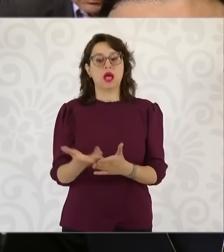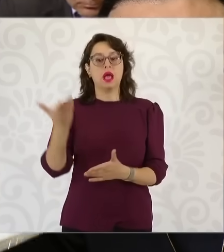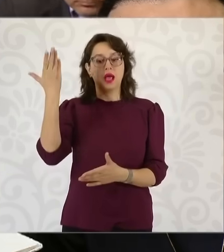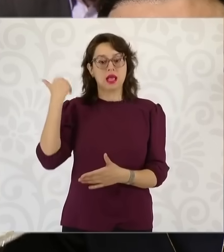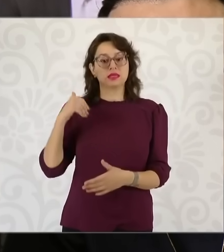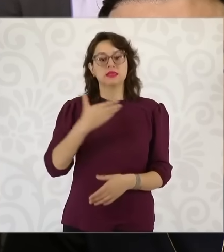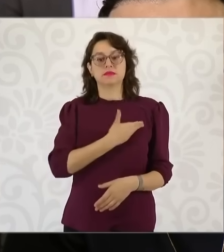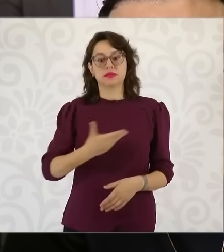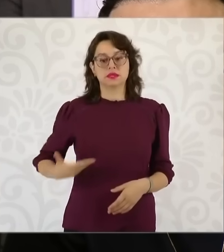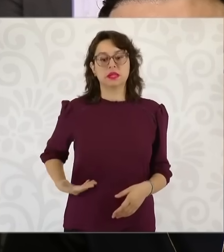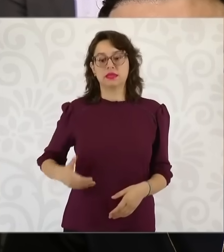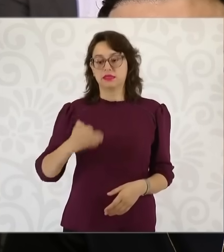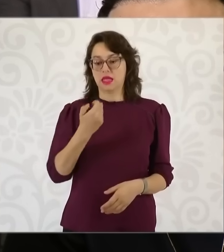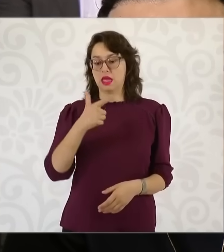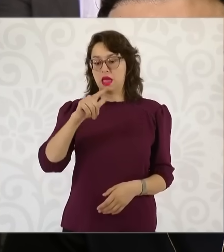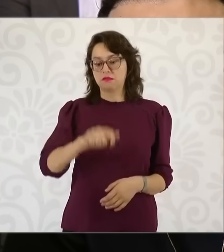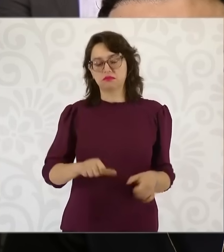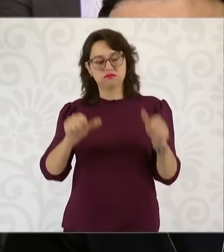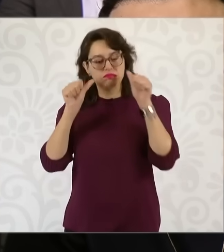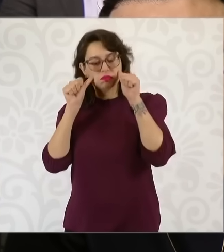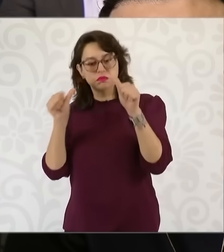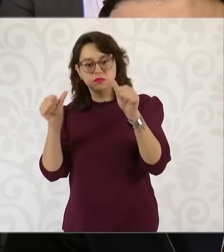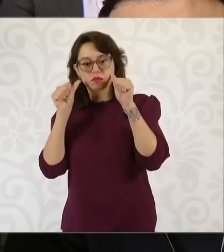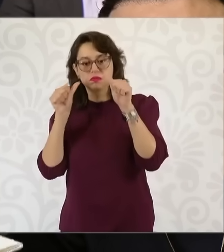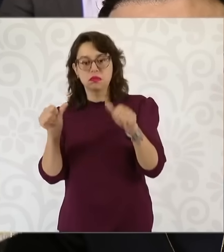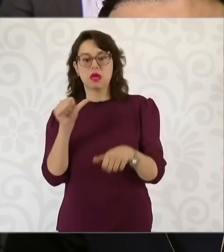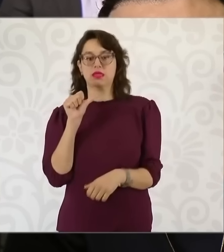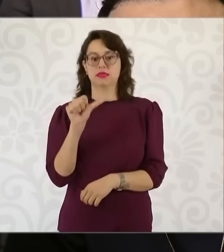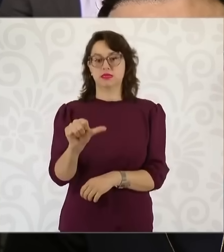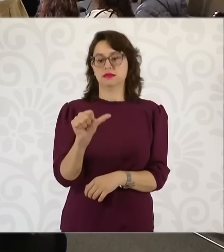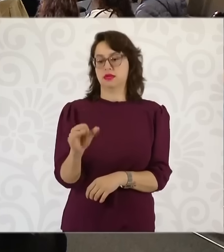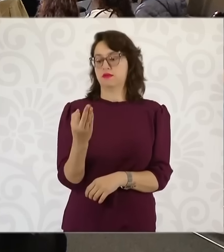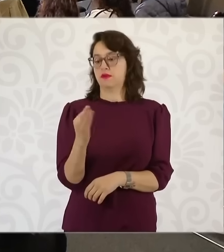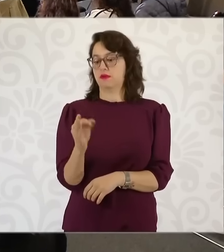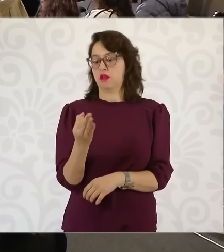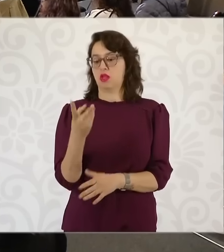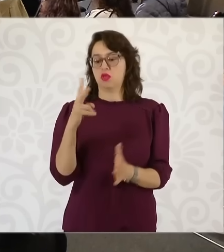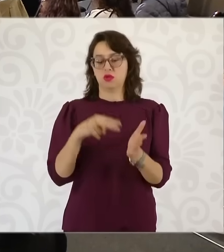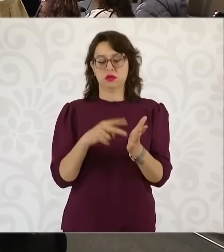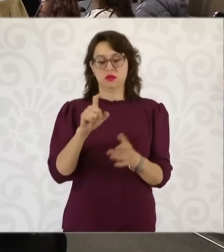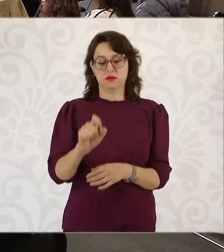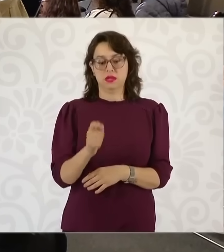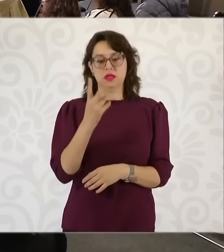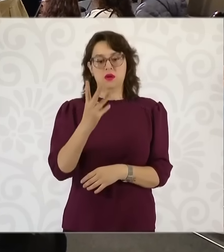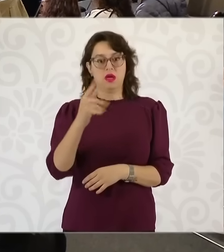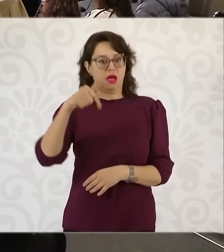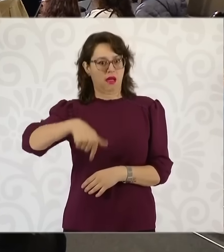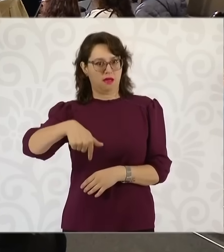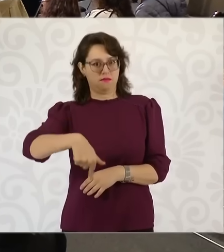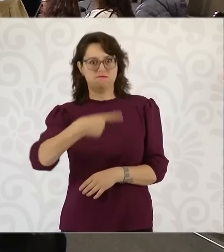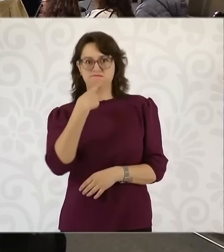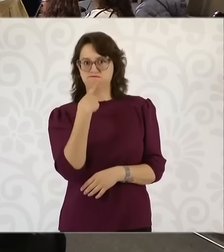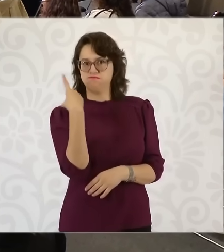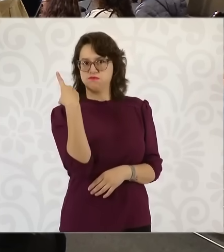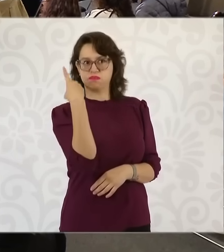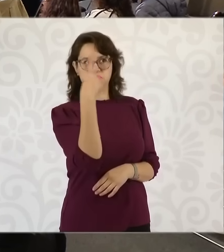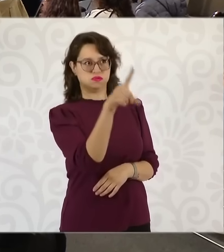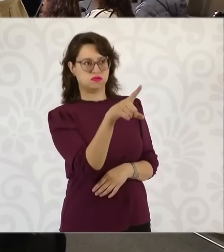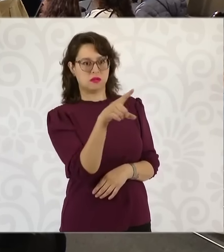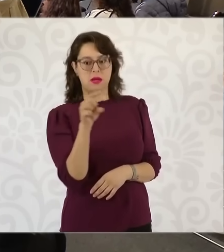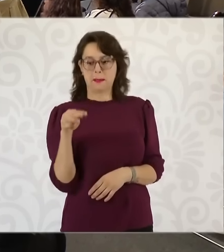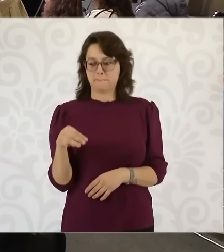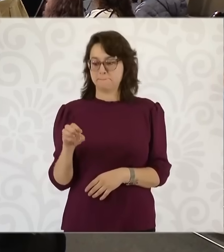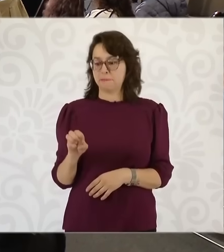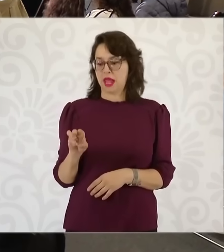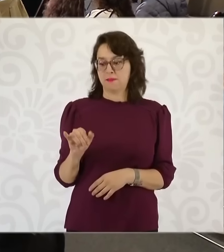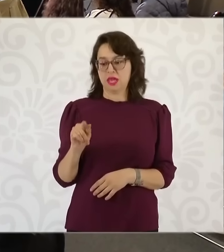el presidente Andrés Manuel López Obrador el 16 de febrero del 2024. Aquí se denunció que pues Memito ya lo